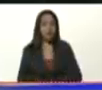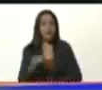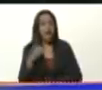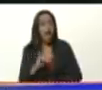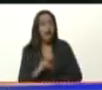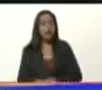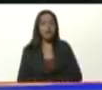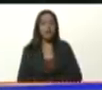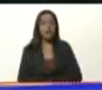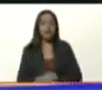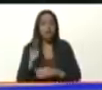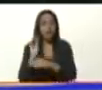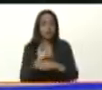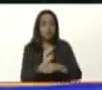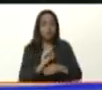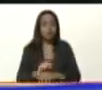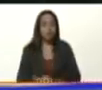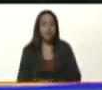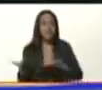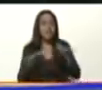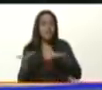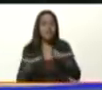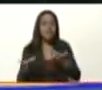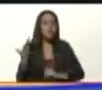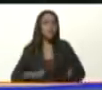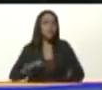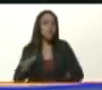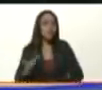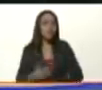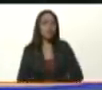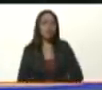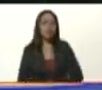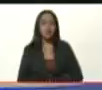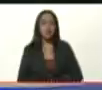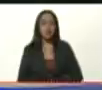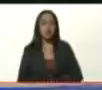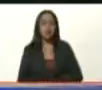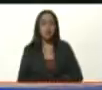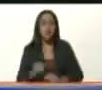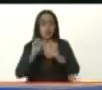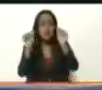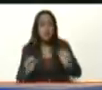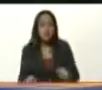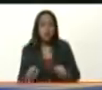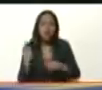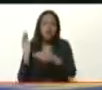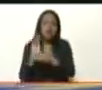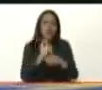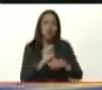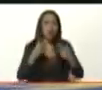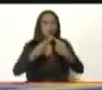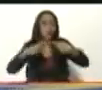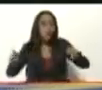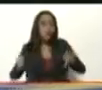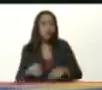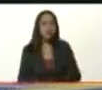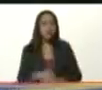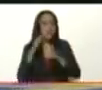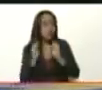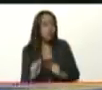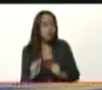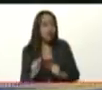que preservemos los servicios esenciales, todo lo que tiene que ver con el sistema de seguridad pública y